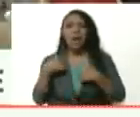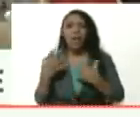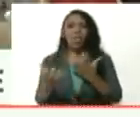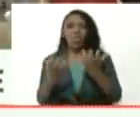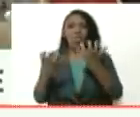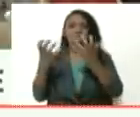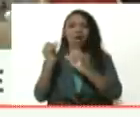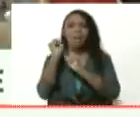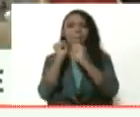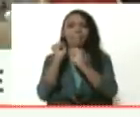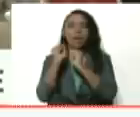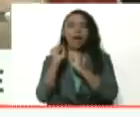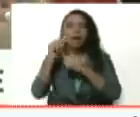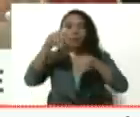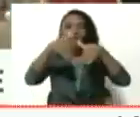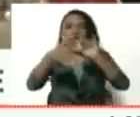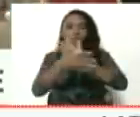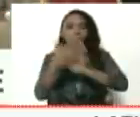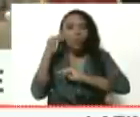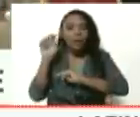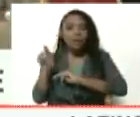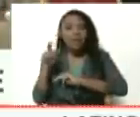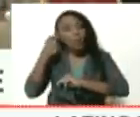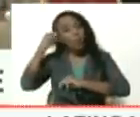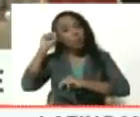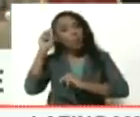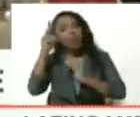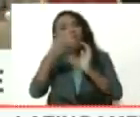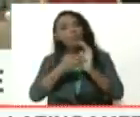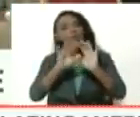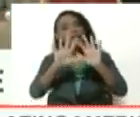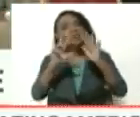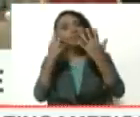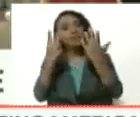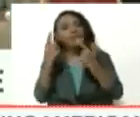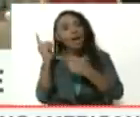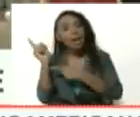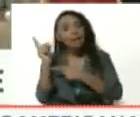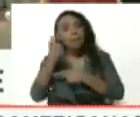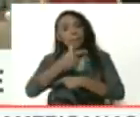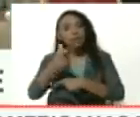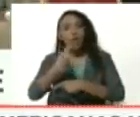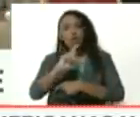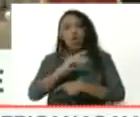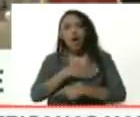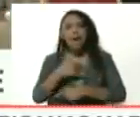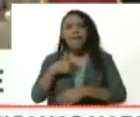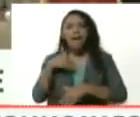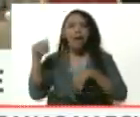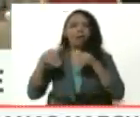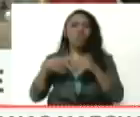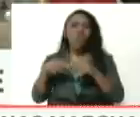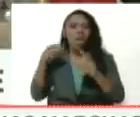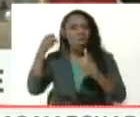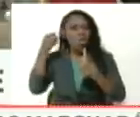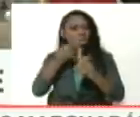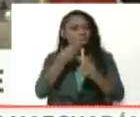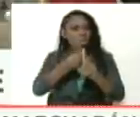de votación. Recordemos que en el 2017 aquellos que no querían elecciones se